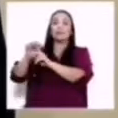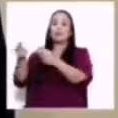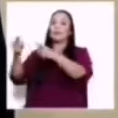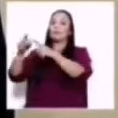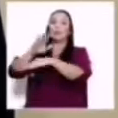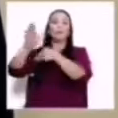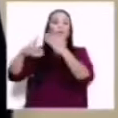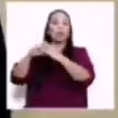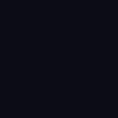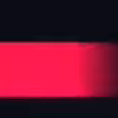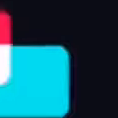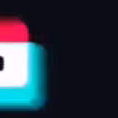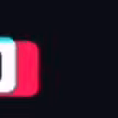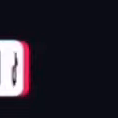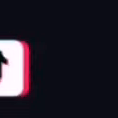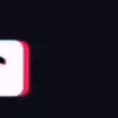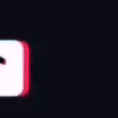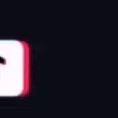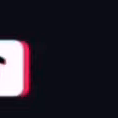Gracias.